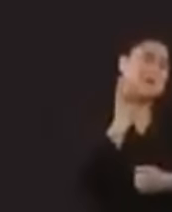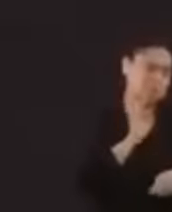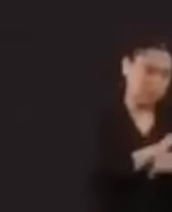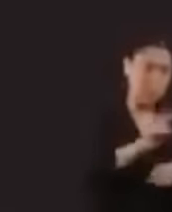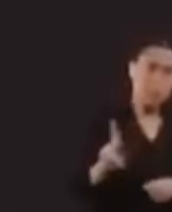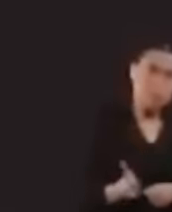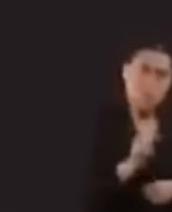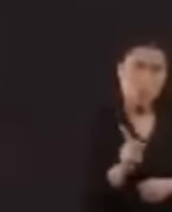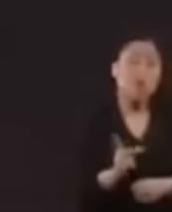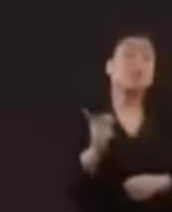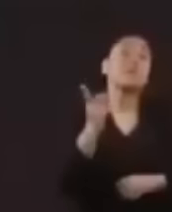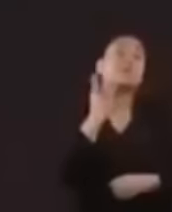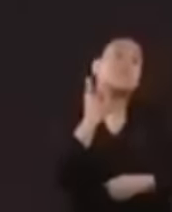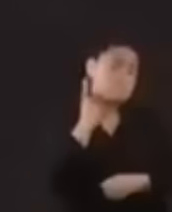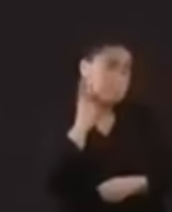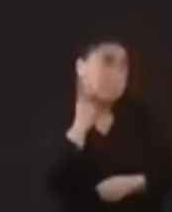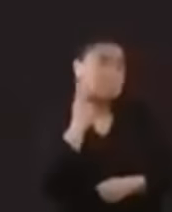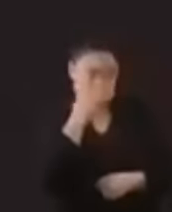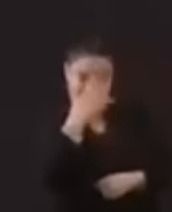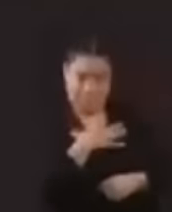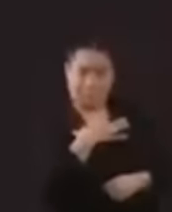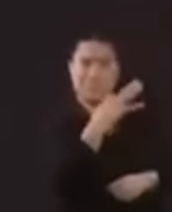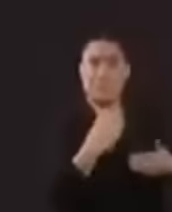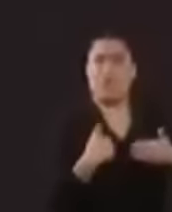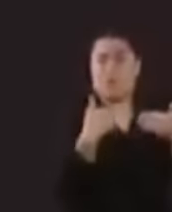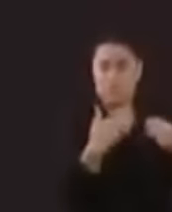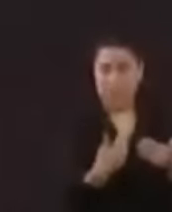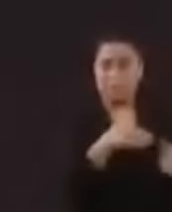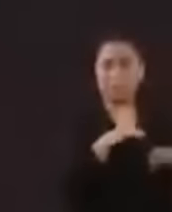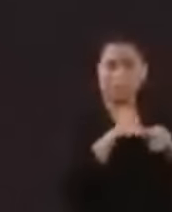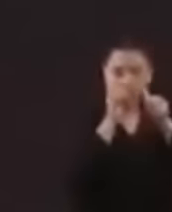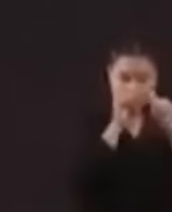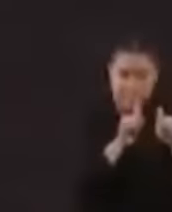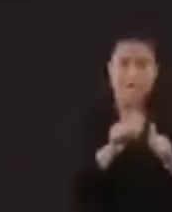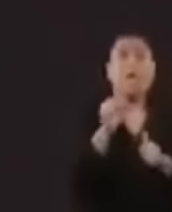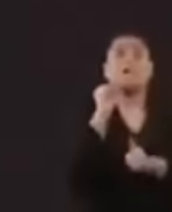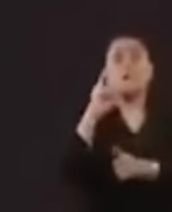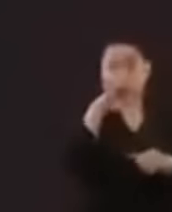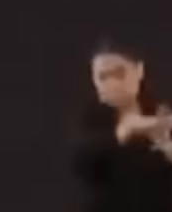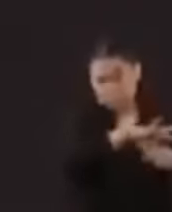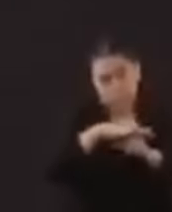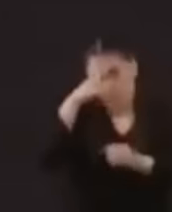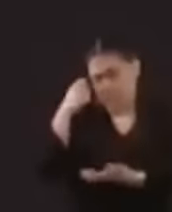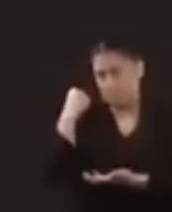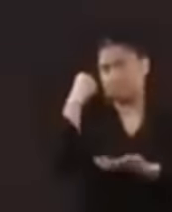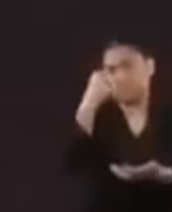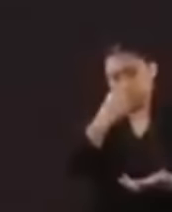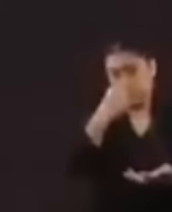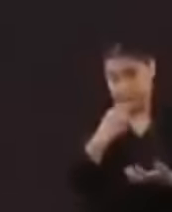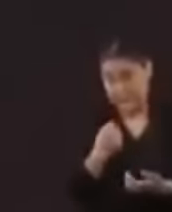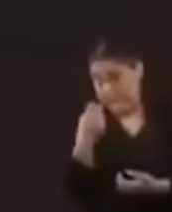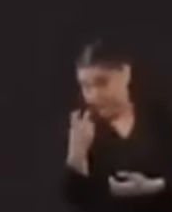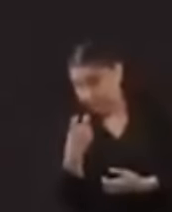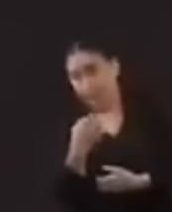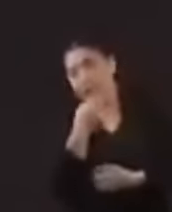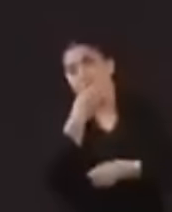los diputados que nos dieron la confianza, que no les fallamos y que aprobamos un presupuesto donde se reiteran una